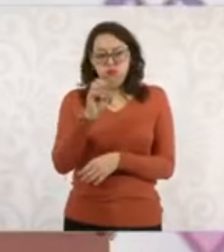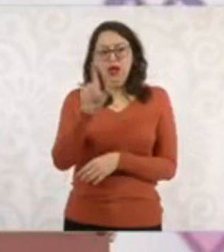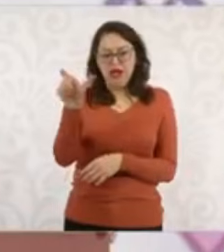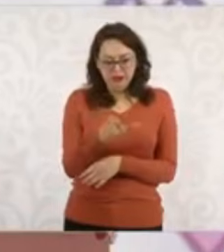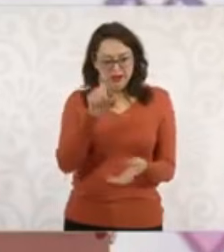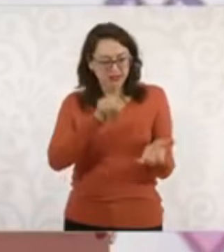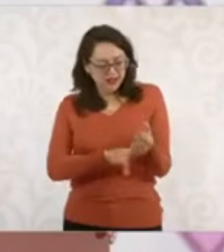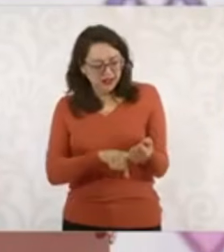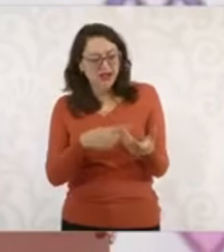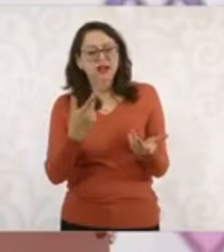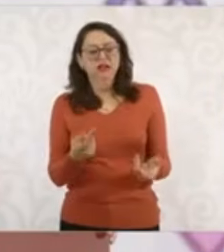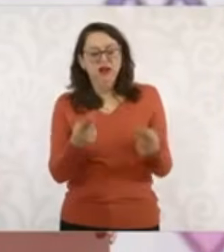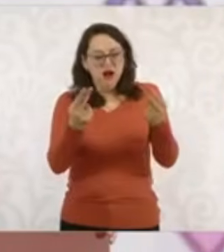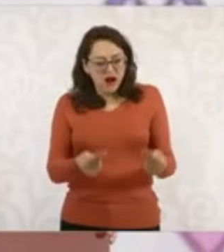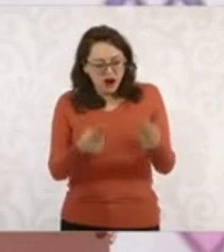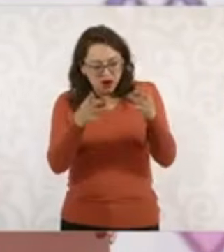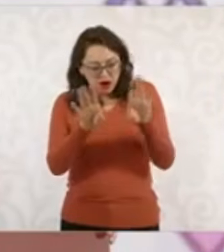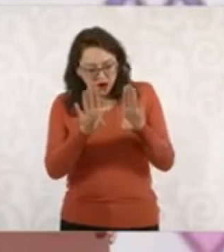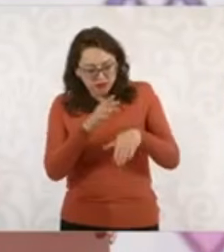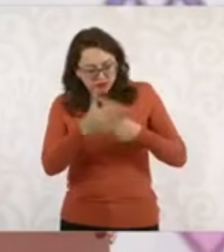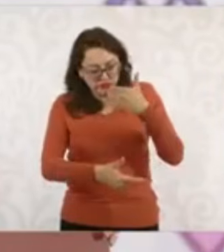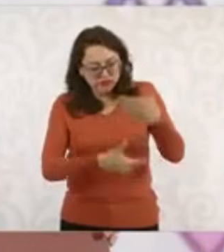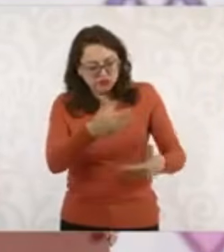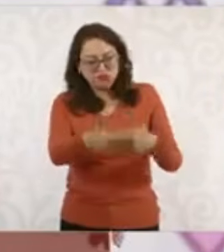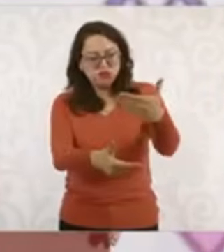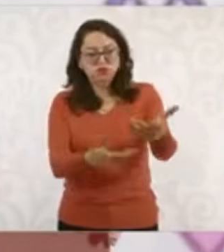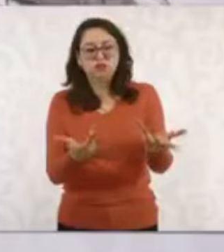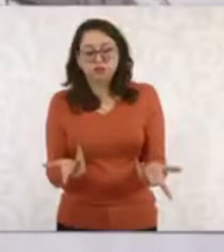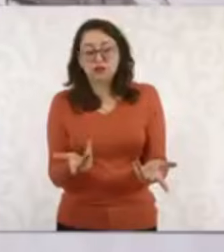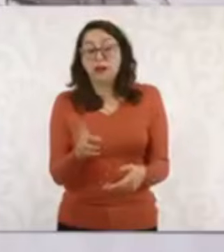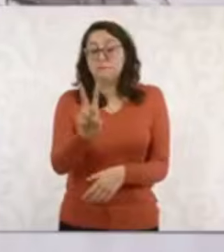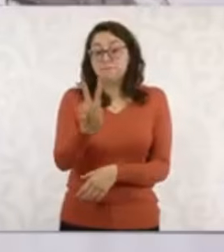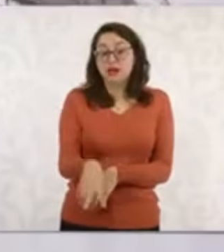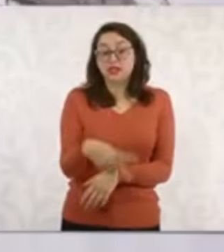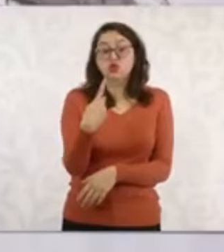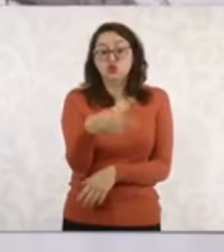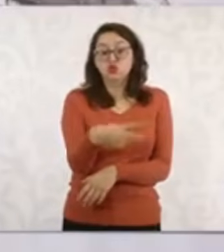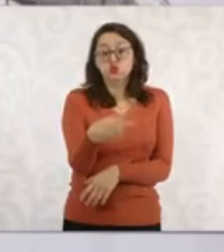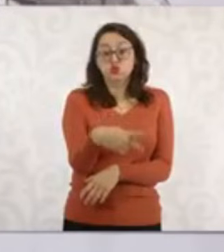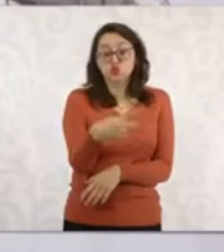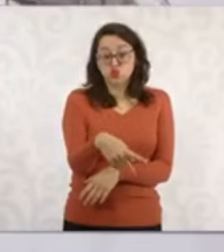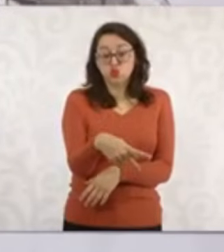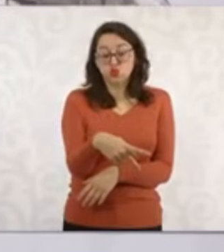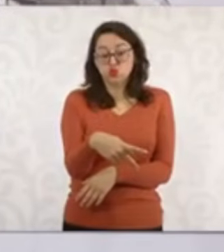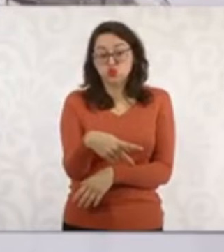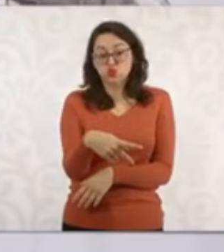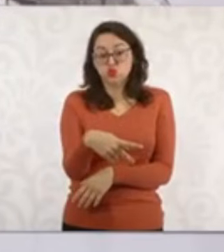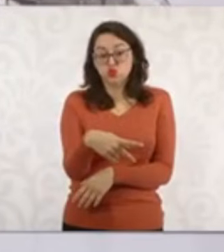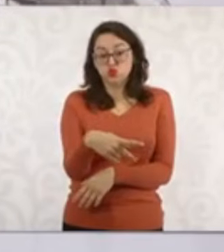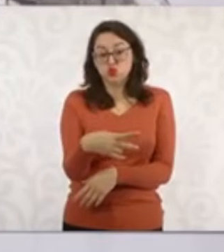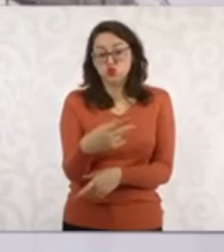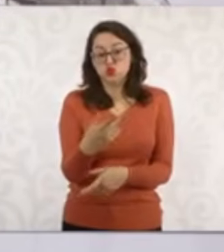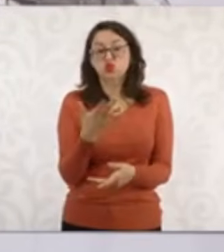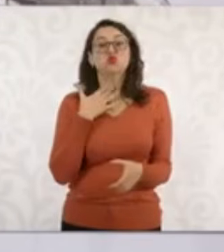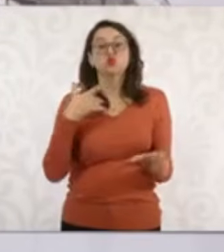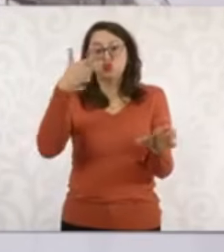Pemex, lo cual hace indicar evidentemente que ha disminuido la entrada de